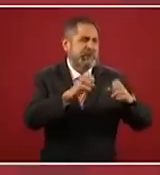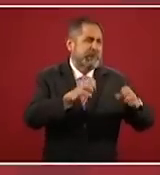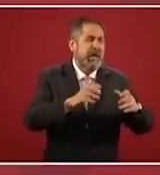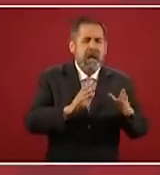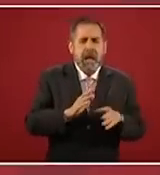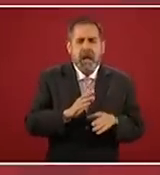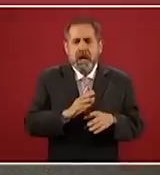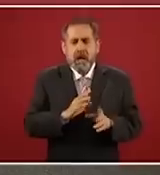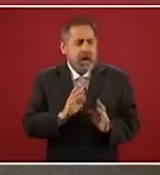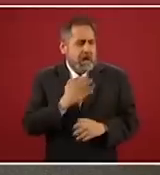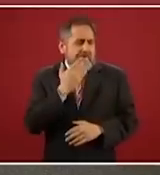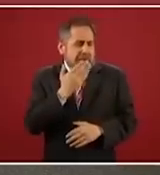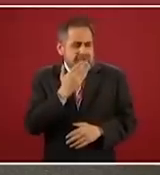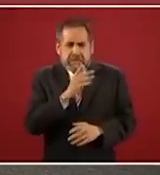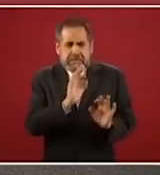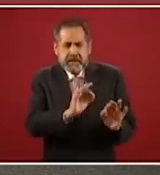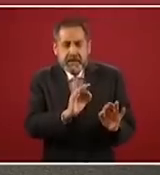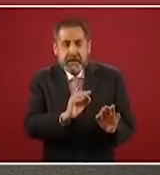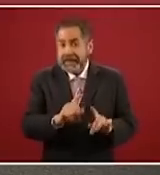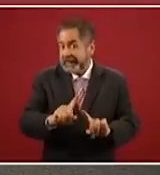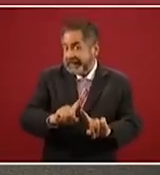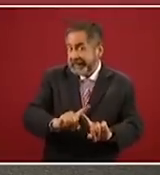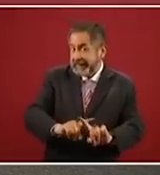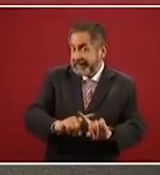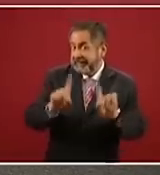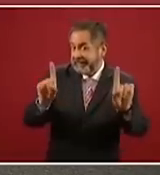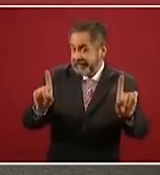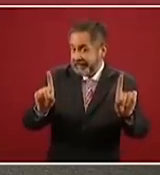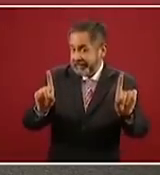pero es muy distinto